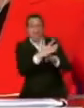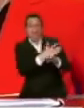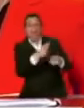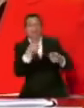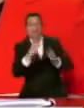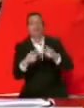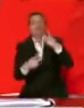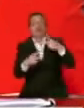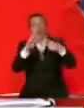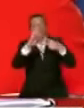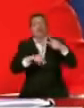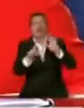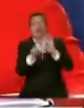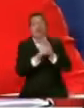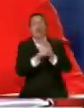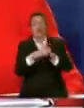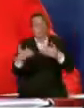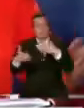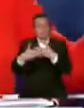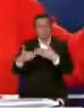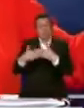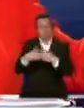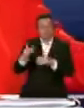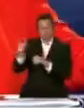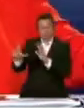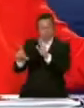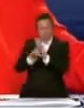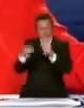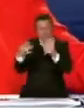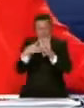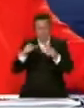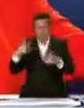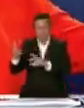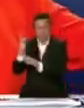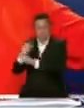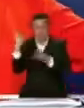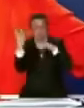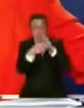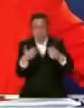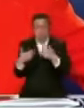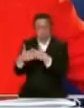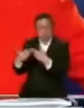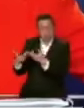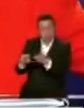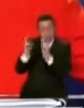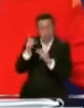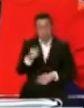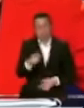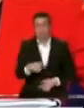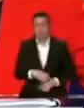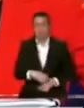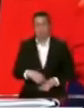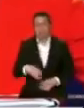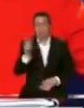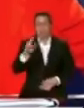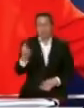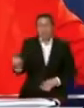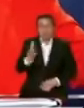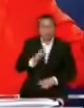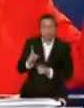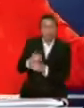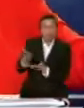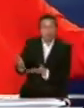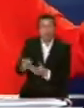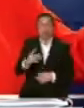fuera ministra de Educación. Y le mostró y le demostró porque cuando los estudiantes de la UTEM... Que no contesta.